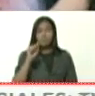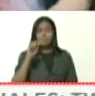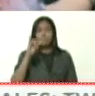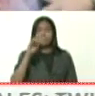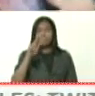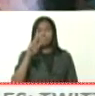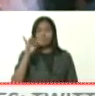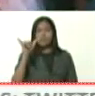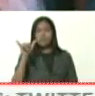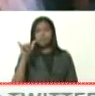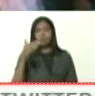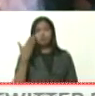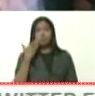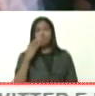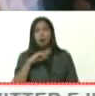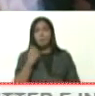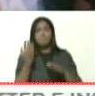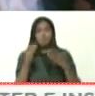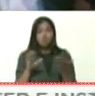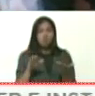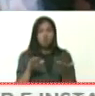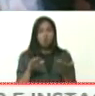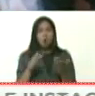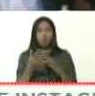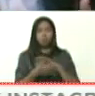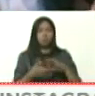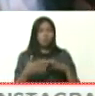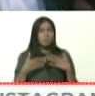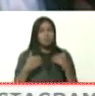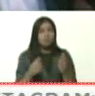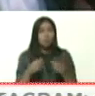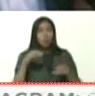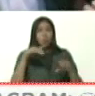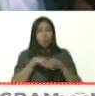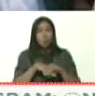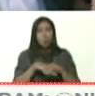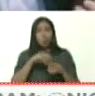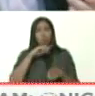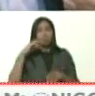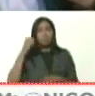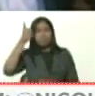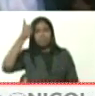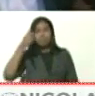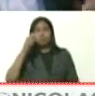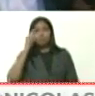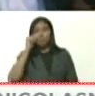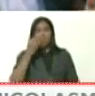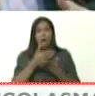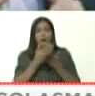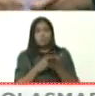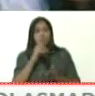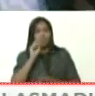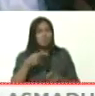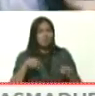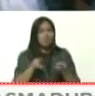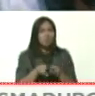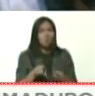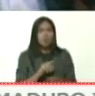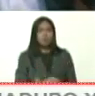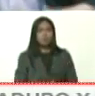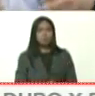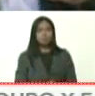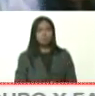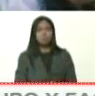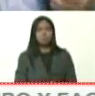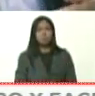su mamá falleció precisamente por una úlcera compleja del pie diabético y sus complicaciones. Su papá anteriormente, ella debutó con una